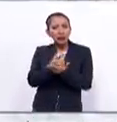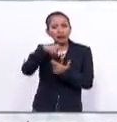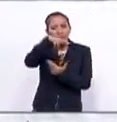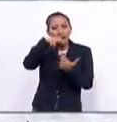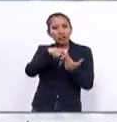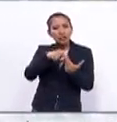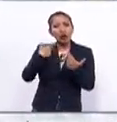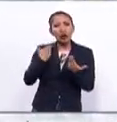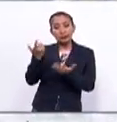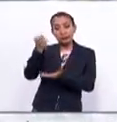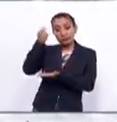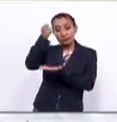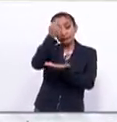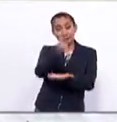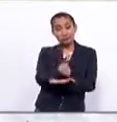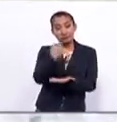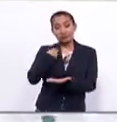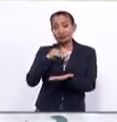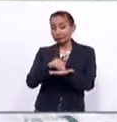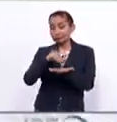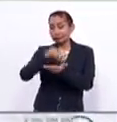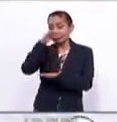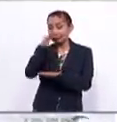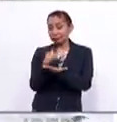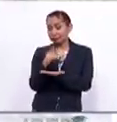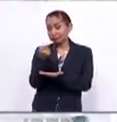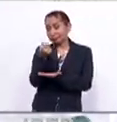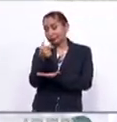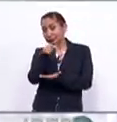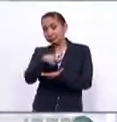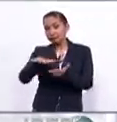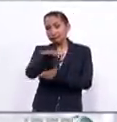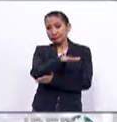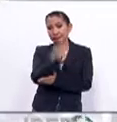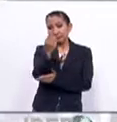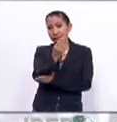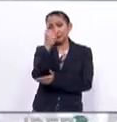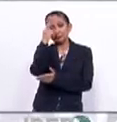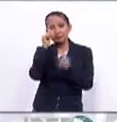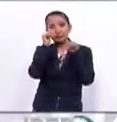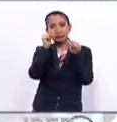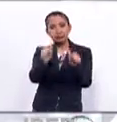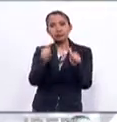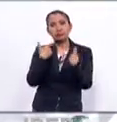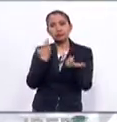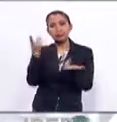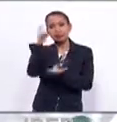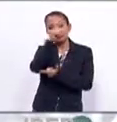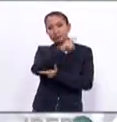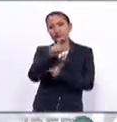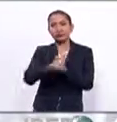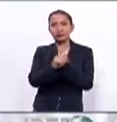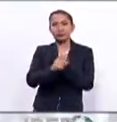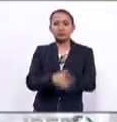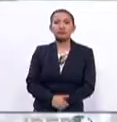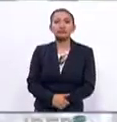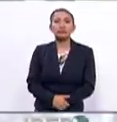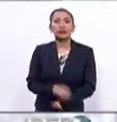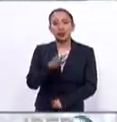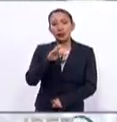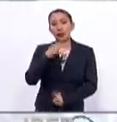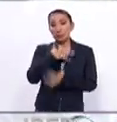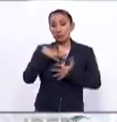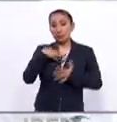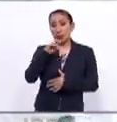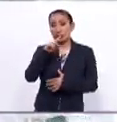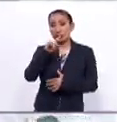región, los presupuestos están todavía lejos de alcanzar la cobertura necesaria en razón de la complejidad del problema. Barcelona,